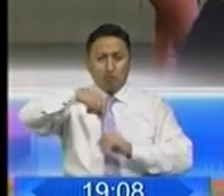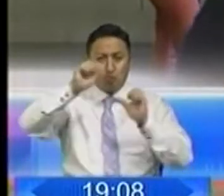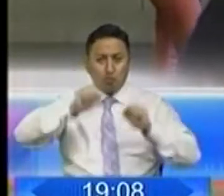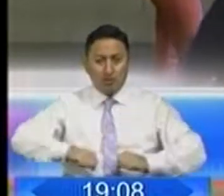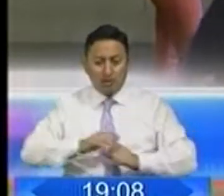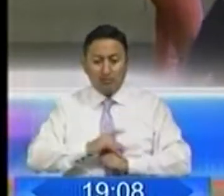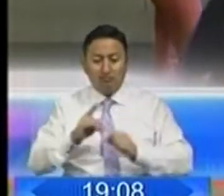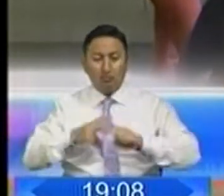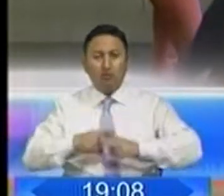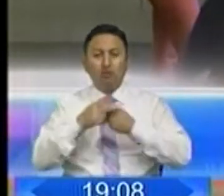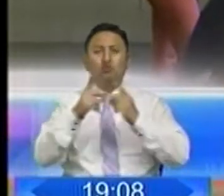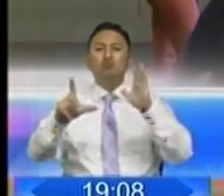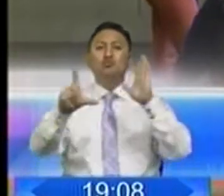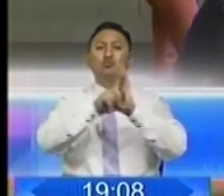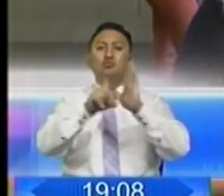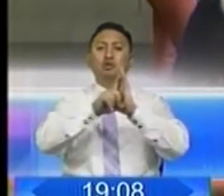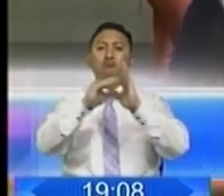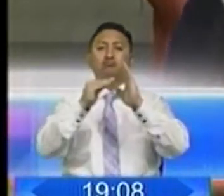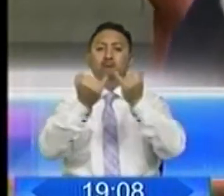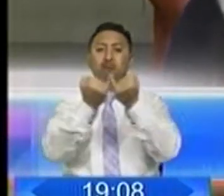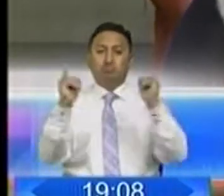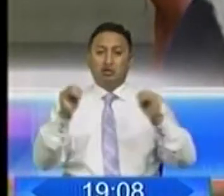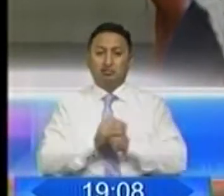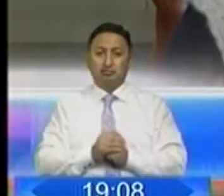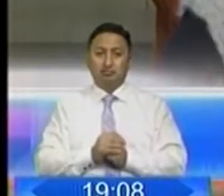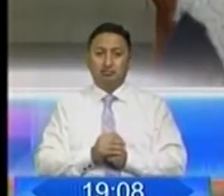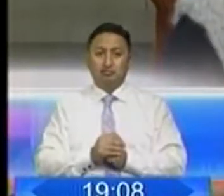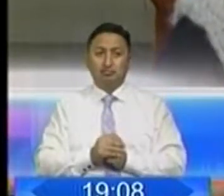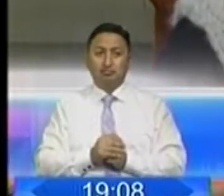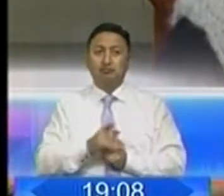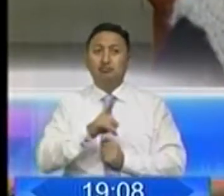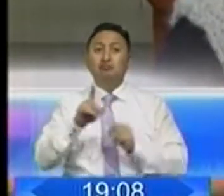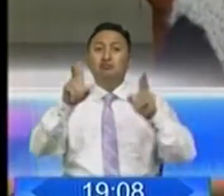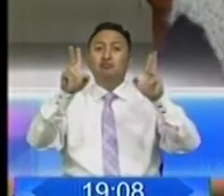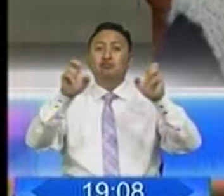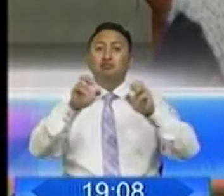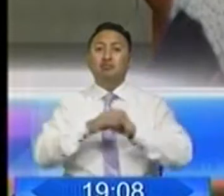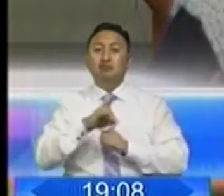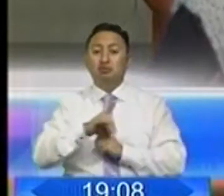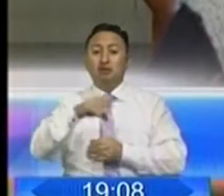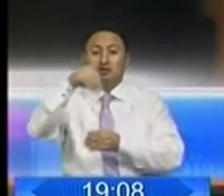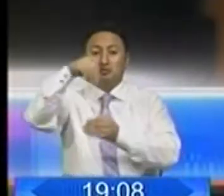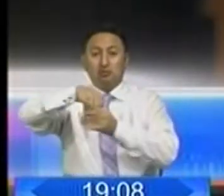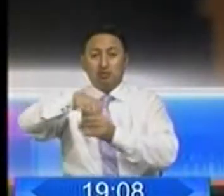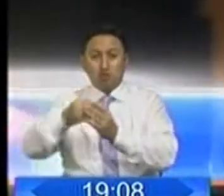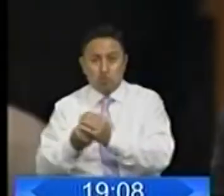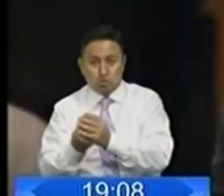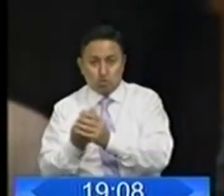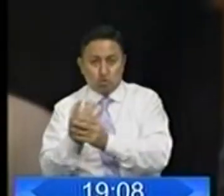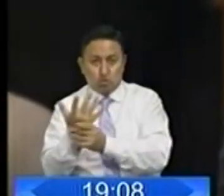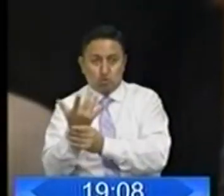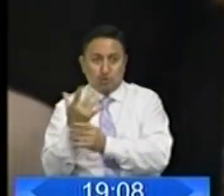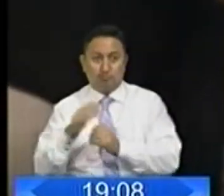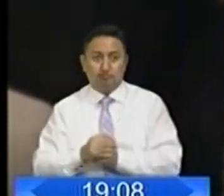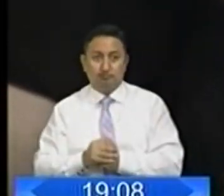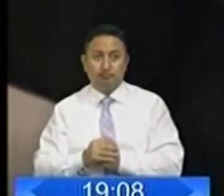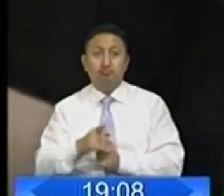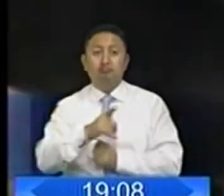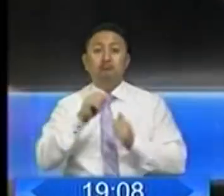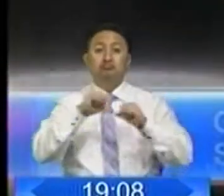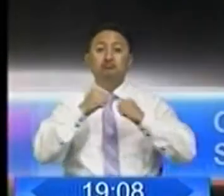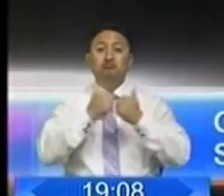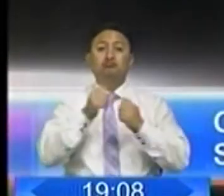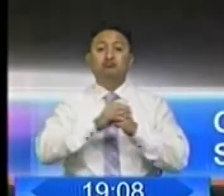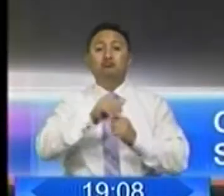marcar una política de soberanía también dentro del tema de la siembra y el cultivo. La legisladora Marcela Guiñaga señaló